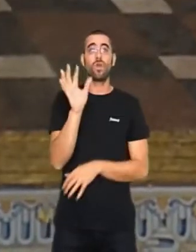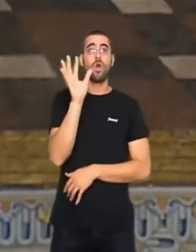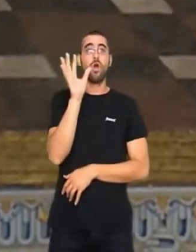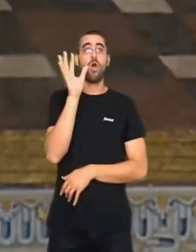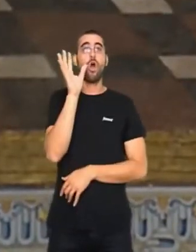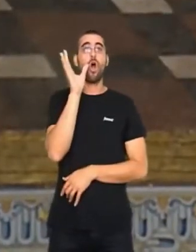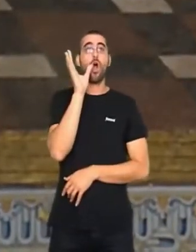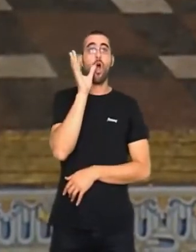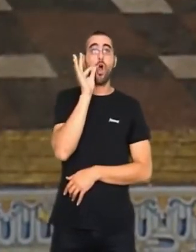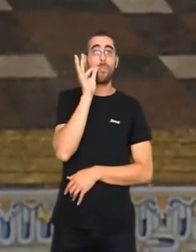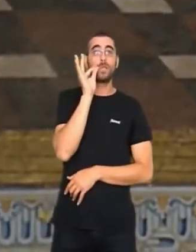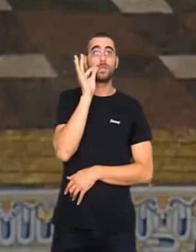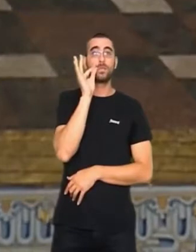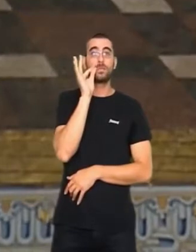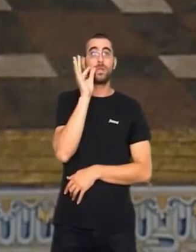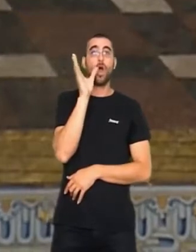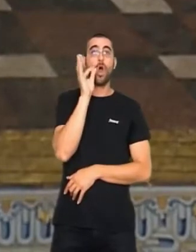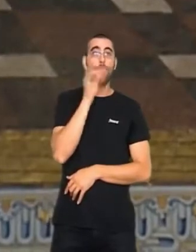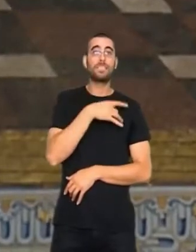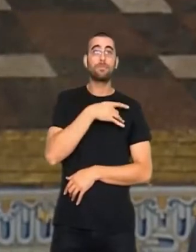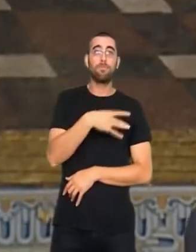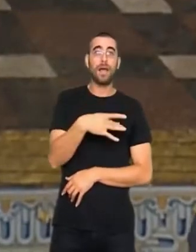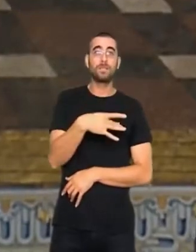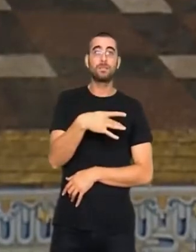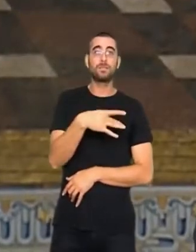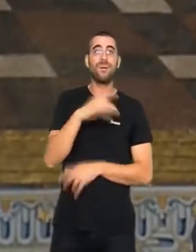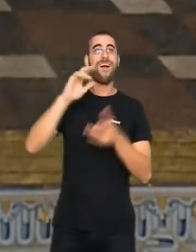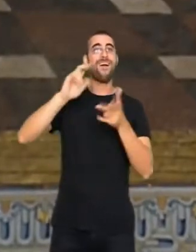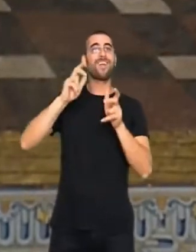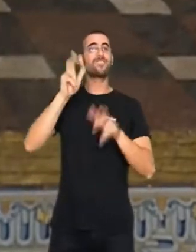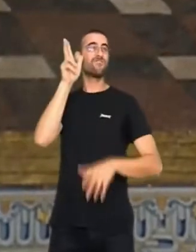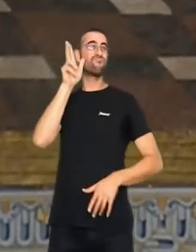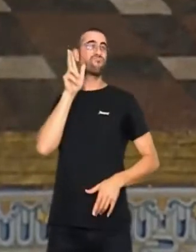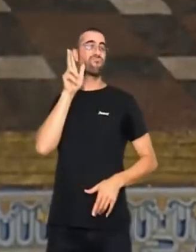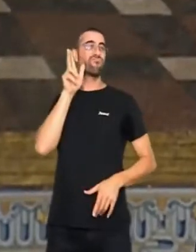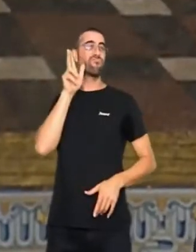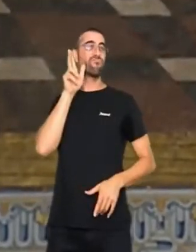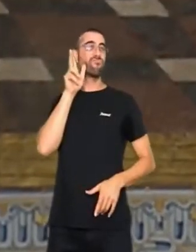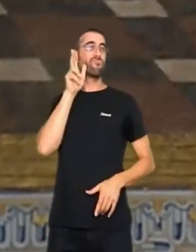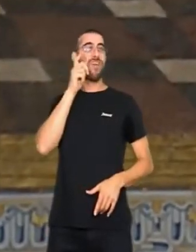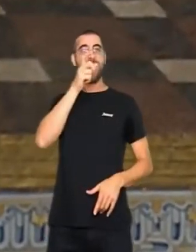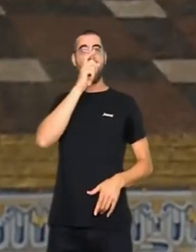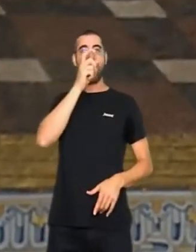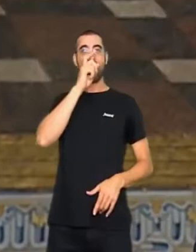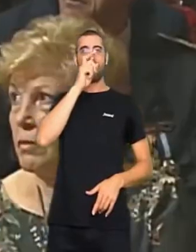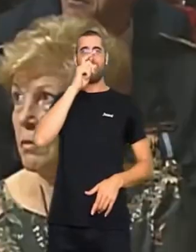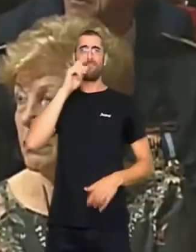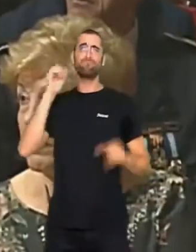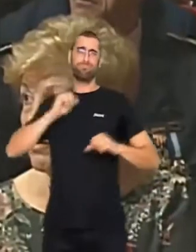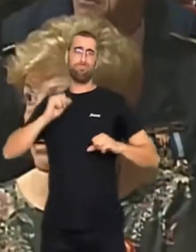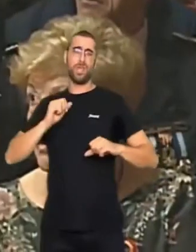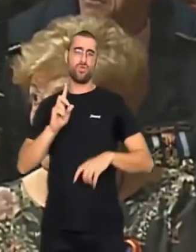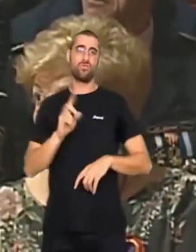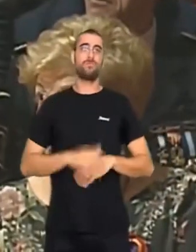blancos de clase privilegiada, de una edad avanzada.